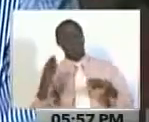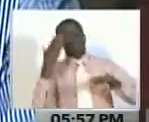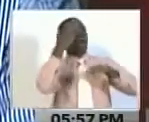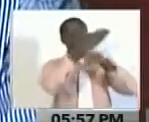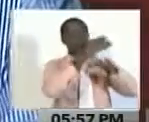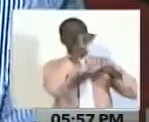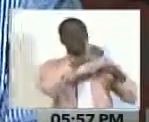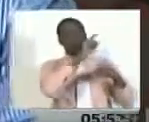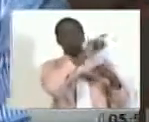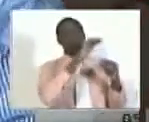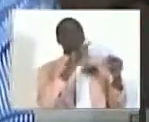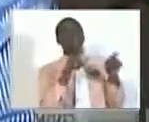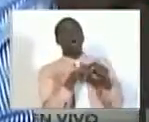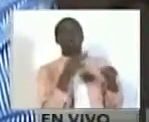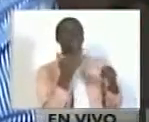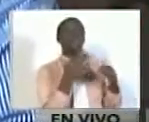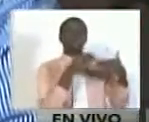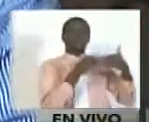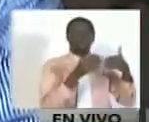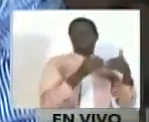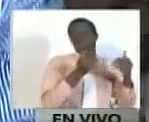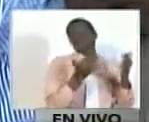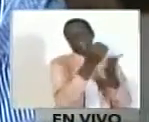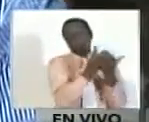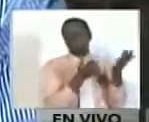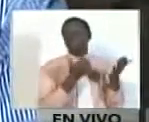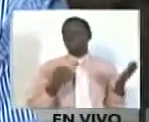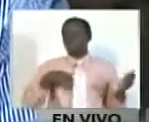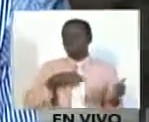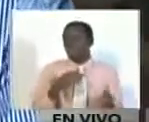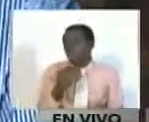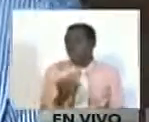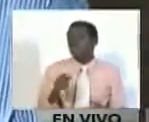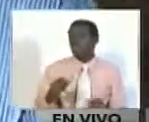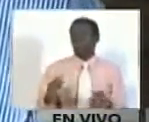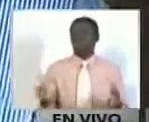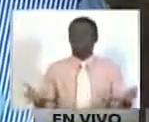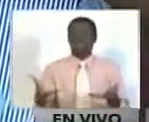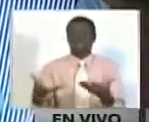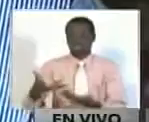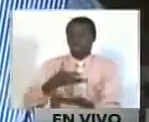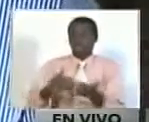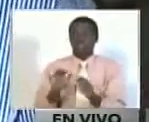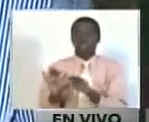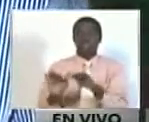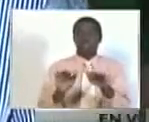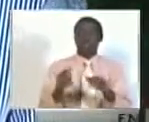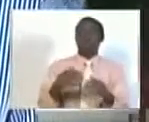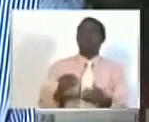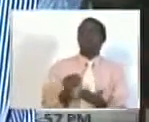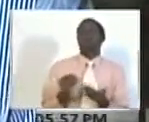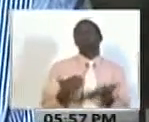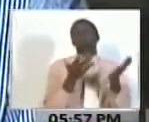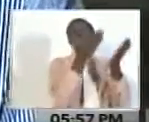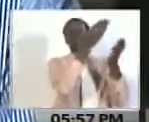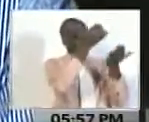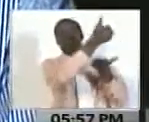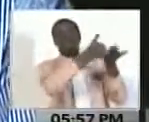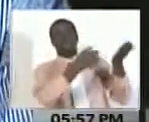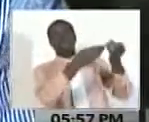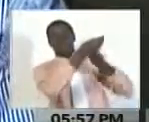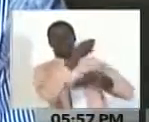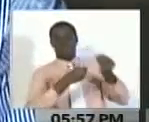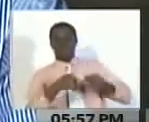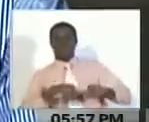sus divisas, que puedan ser, si nosotros vinculamos como programadores esos espacios, generemos divisas para la nación, que eso es parte de la